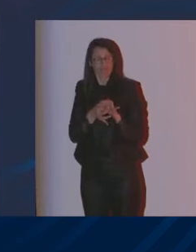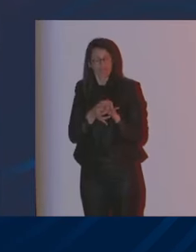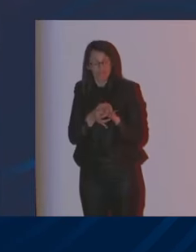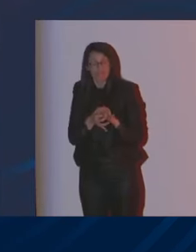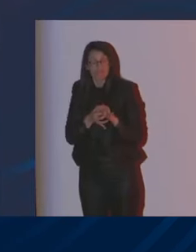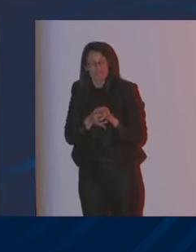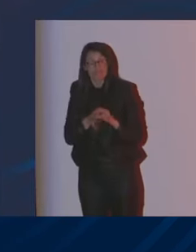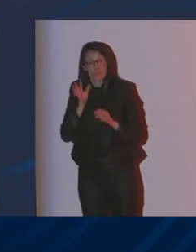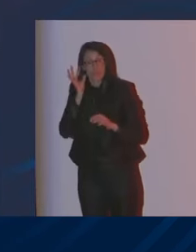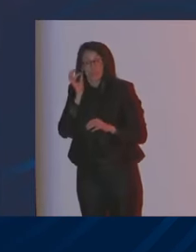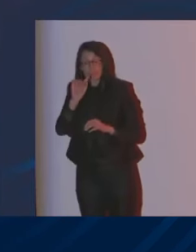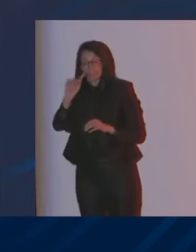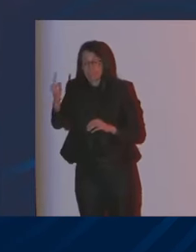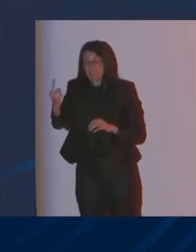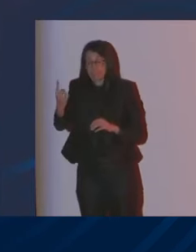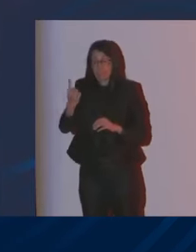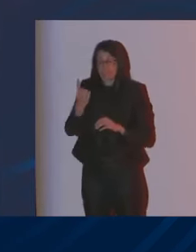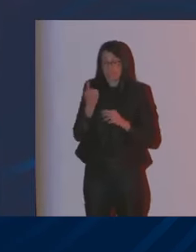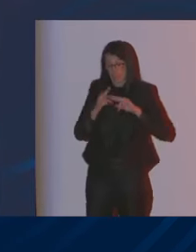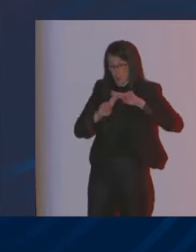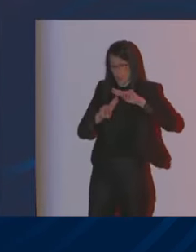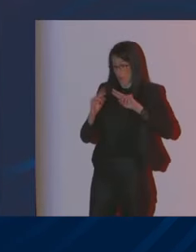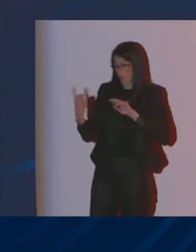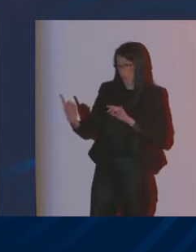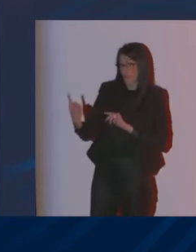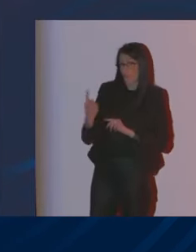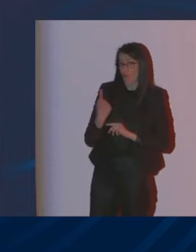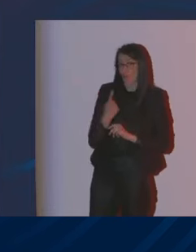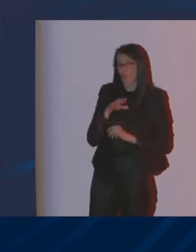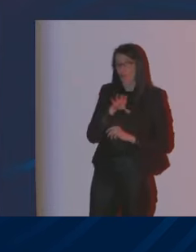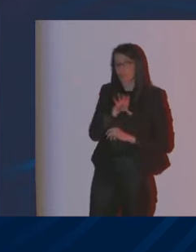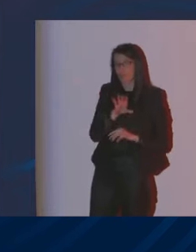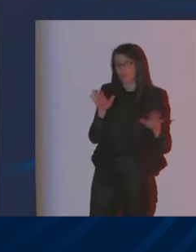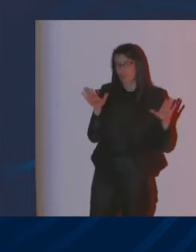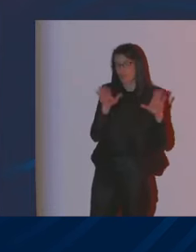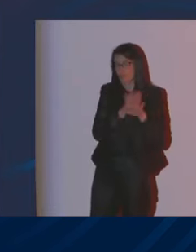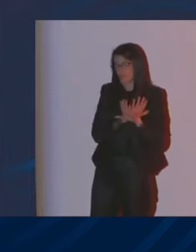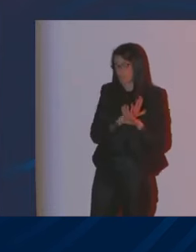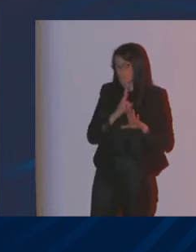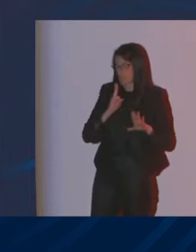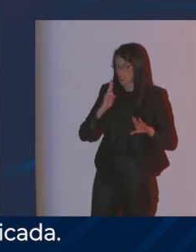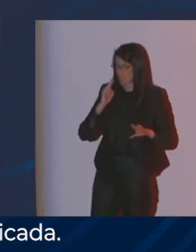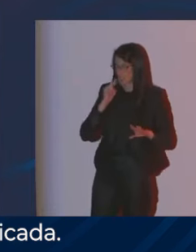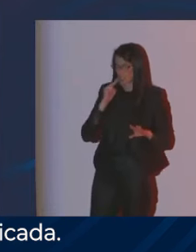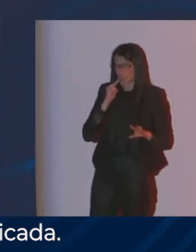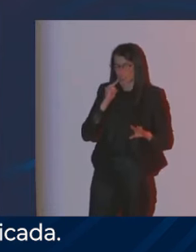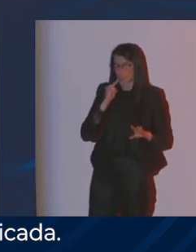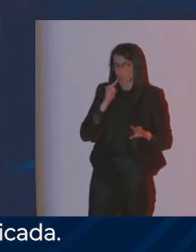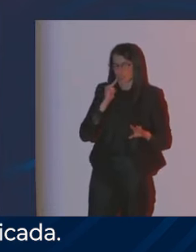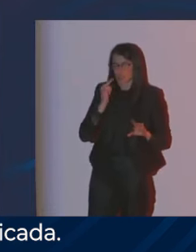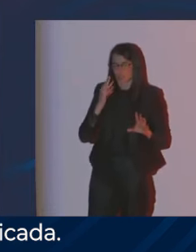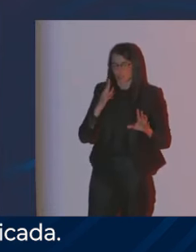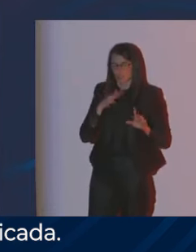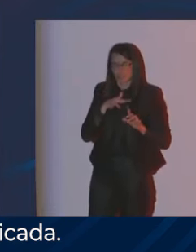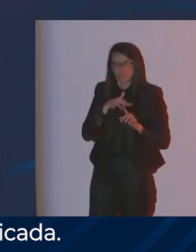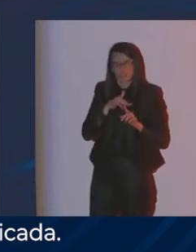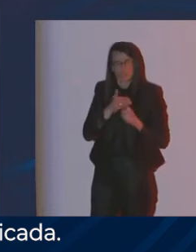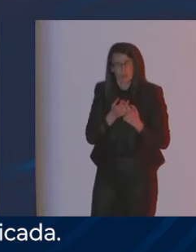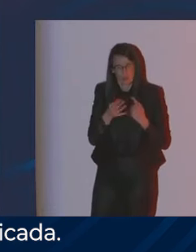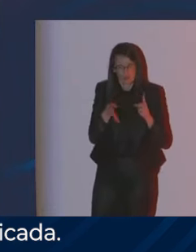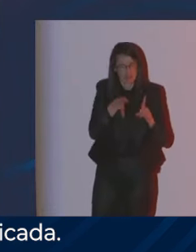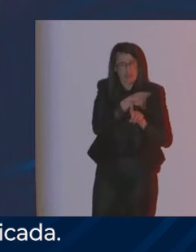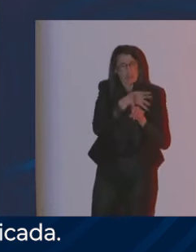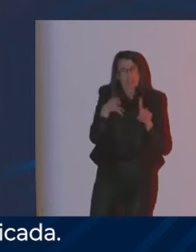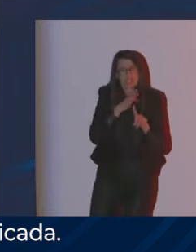Acudió a nosotras cuando estaba en el país de las noches aterradoras. Quería salir de una situación de